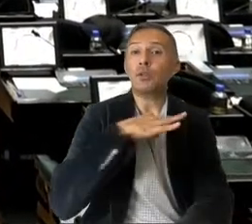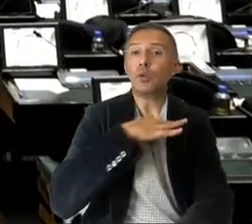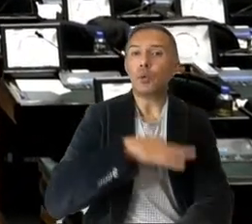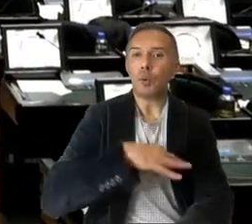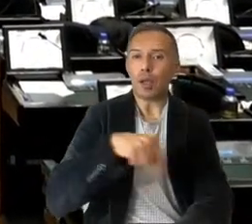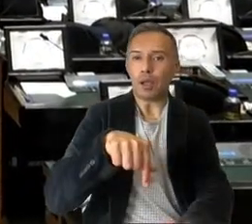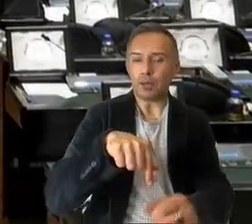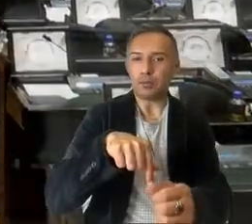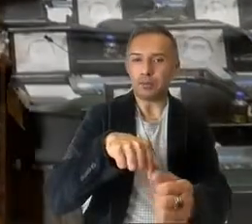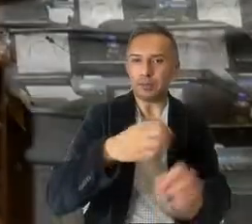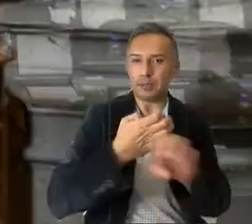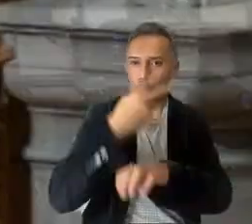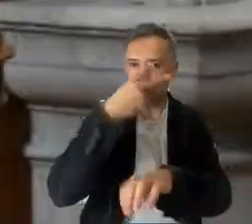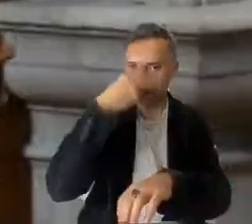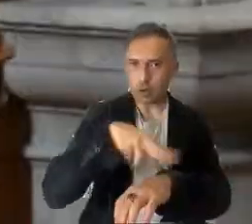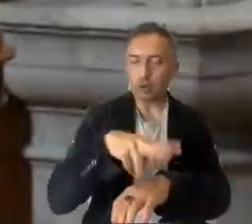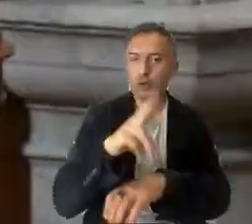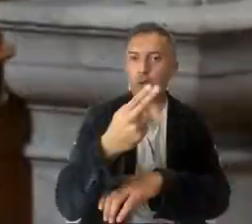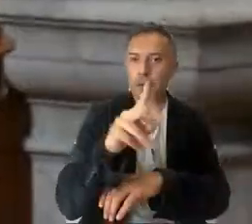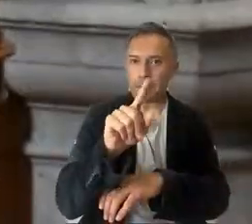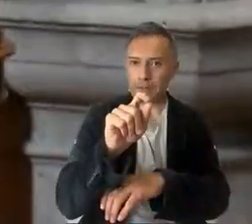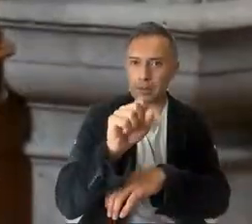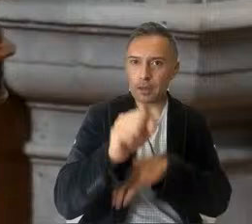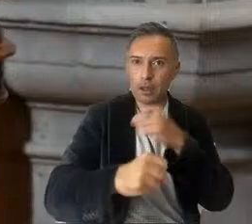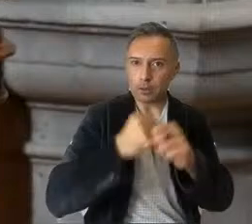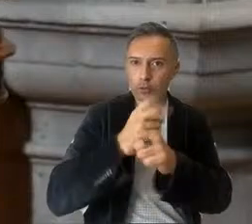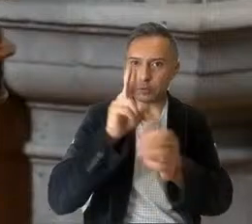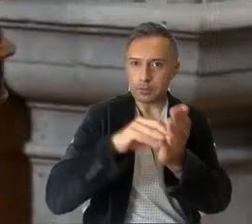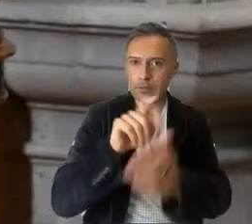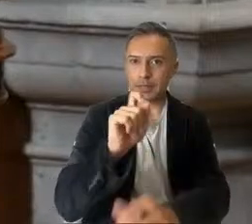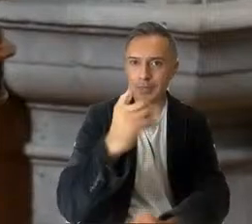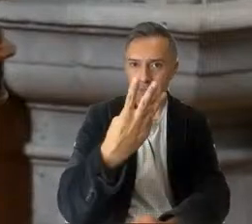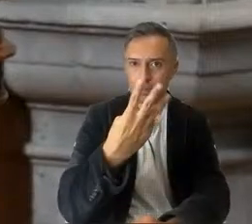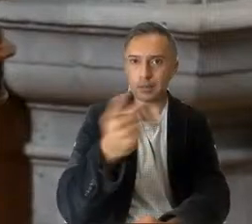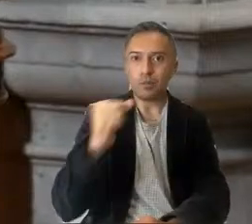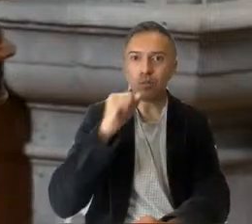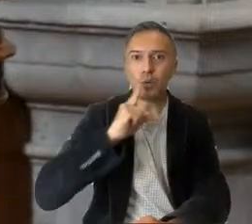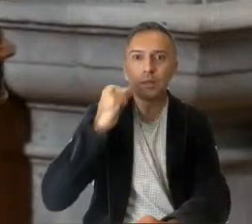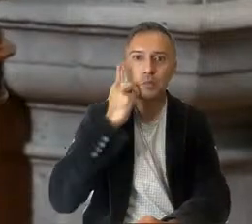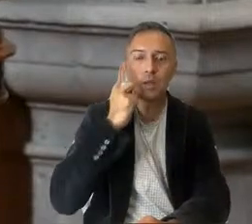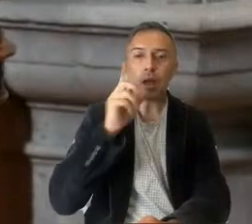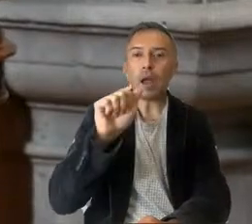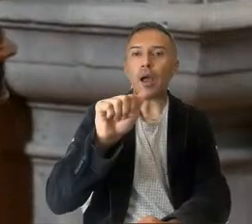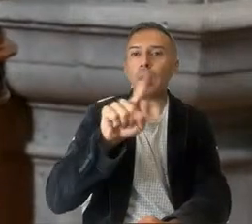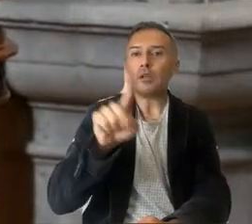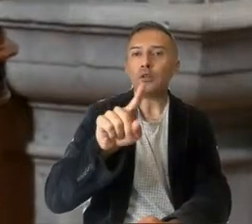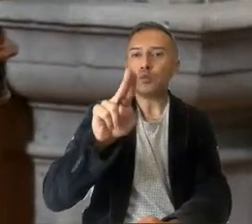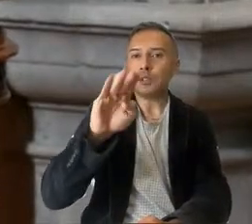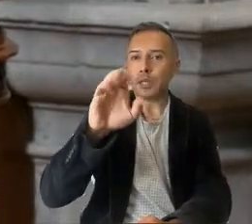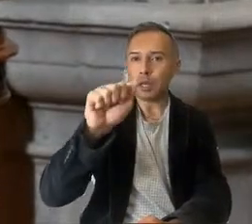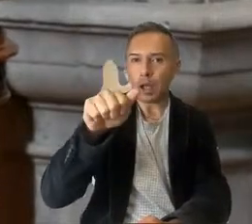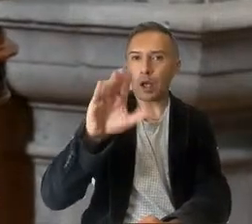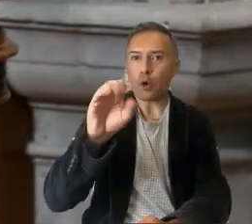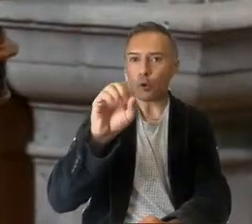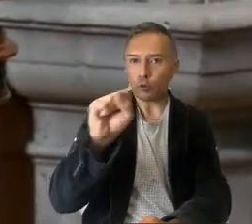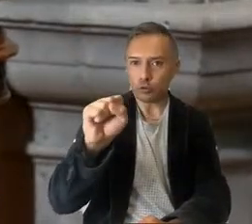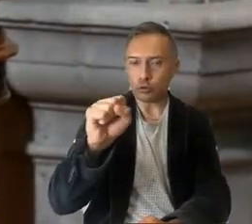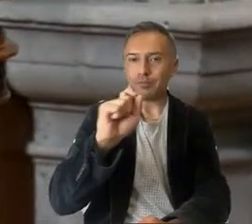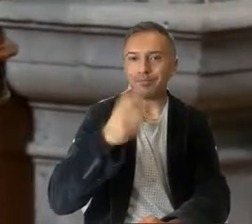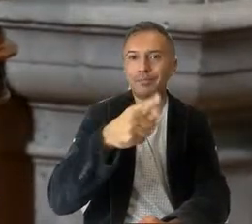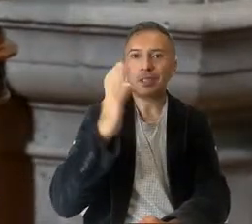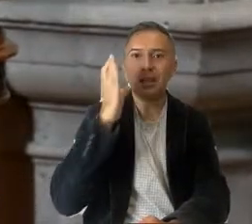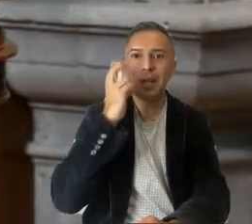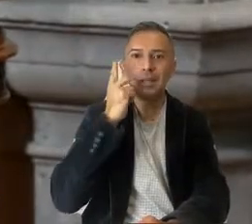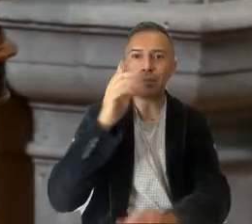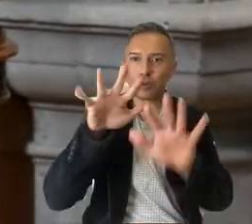Toluca de Lerdo, México, a 21 de noviembre del 2023. Diputada Azucena Cisneros Cos, presidenta de